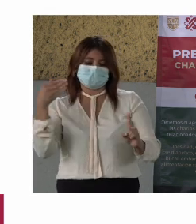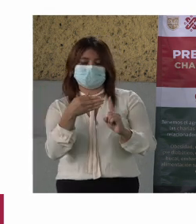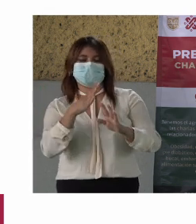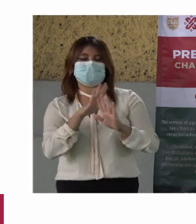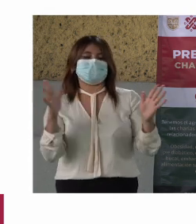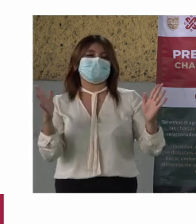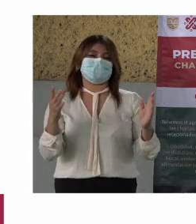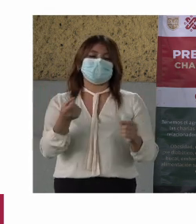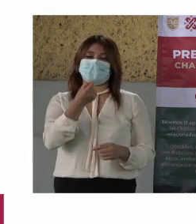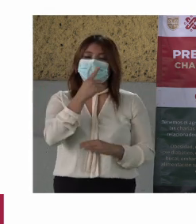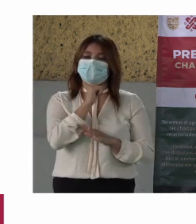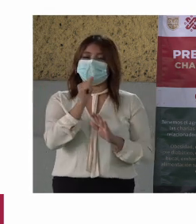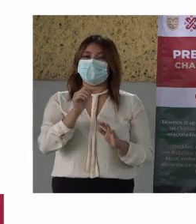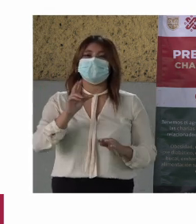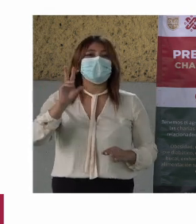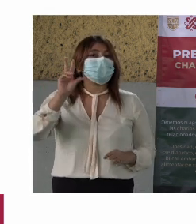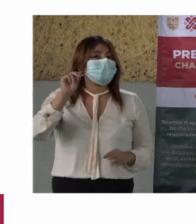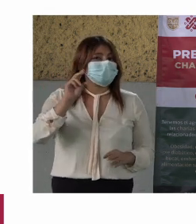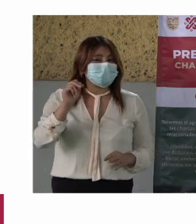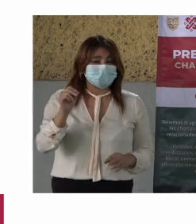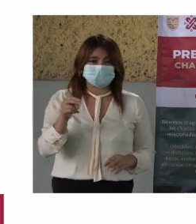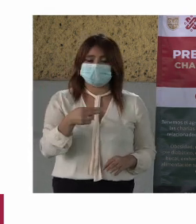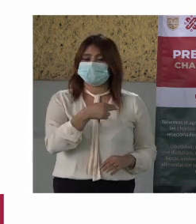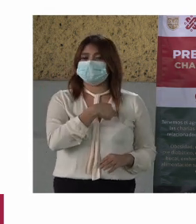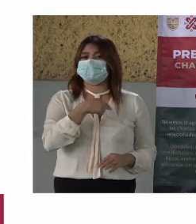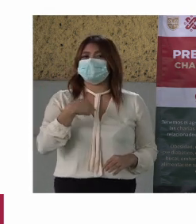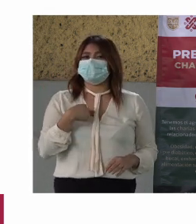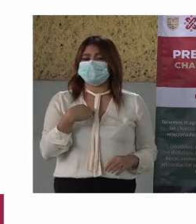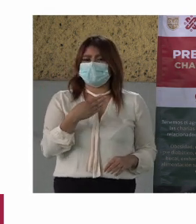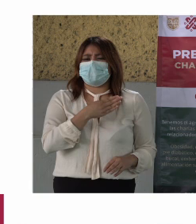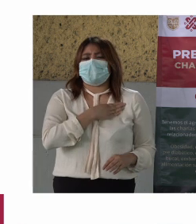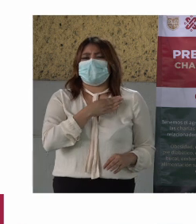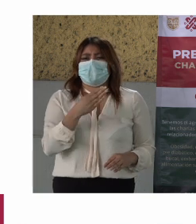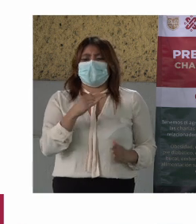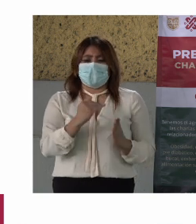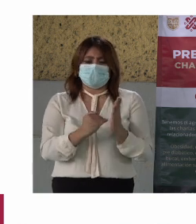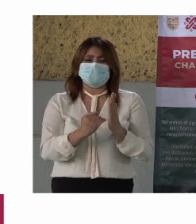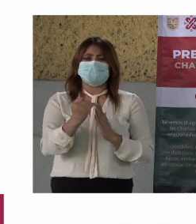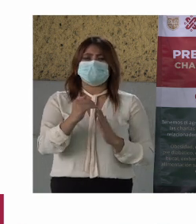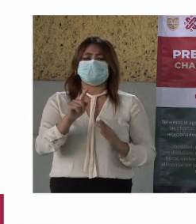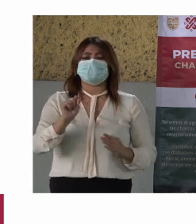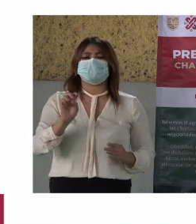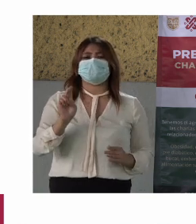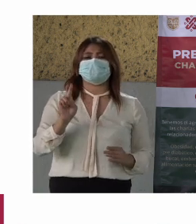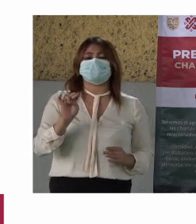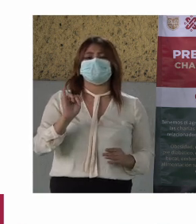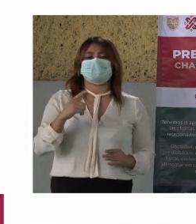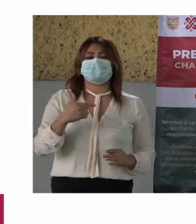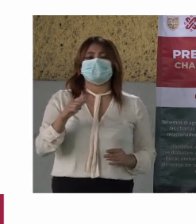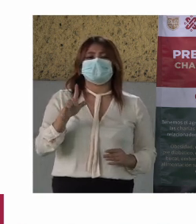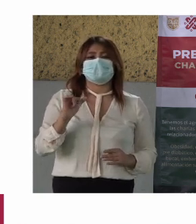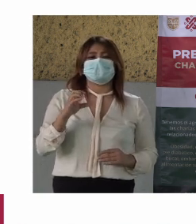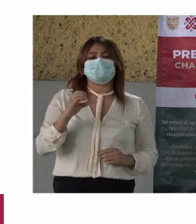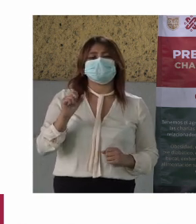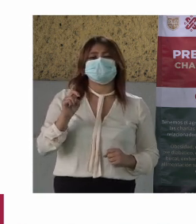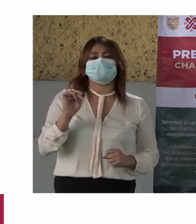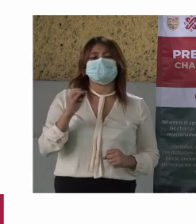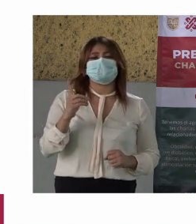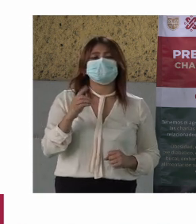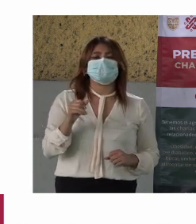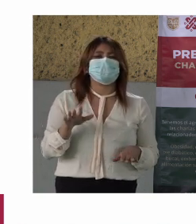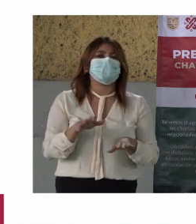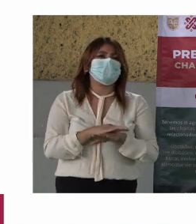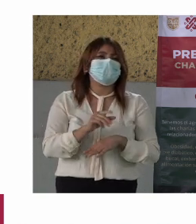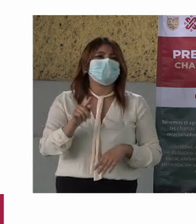si tenemos buenos niveles de colesterol, buenos niveles de triglicéridos, buenos niveles de la presión arterial, es gracias a que